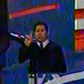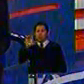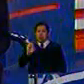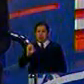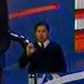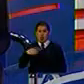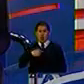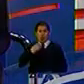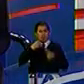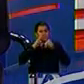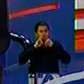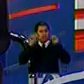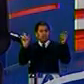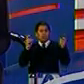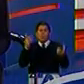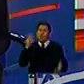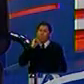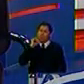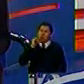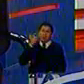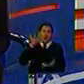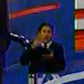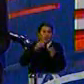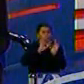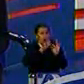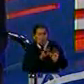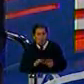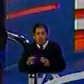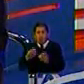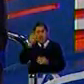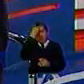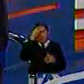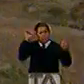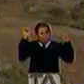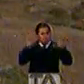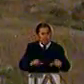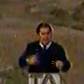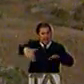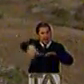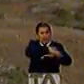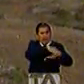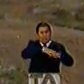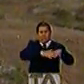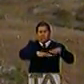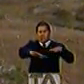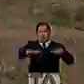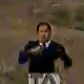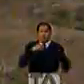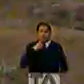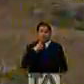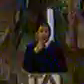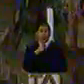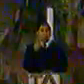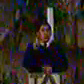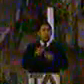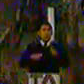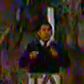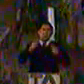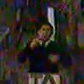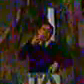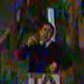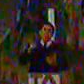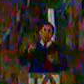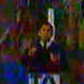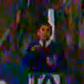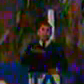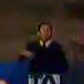las autoridades. Ellos piden obras en educación, salud y vialidad. Los moradores de la parroquia Santo Domingo, perteneciente